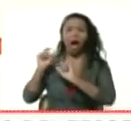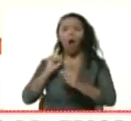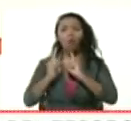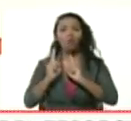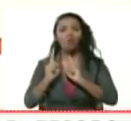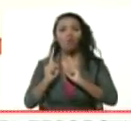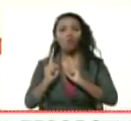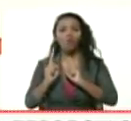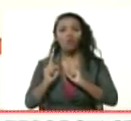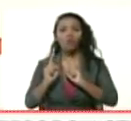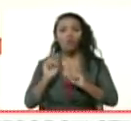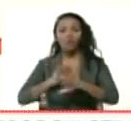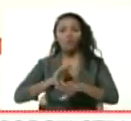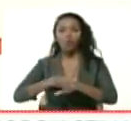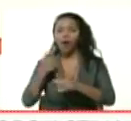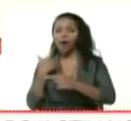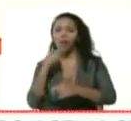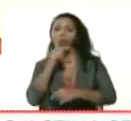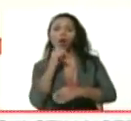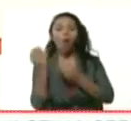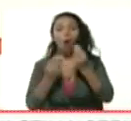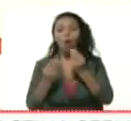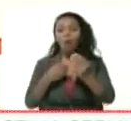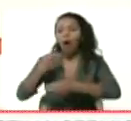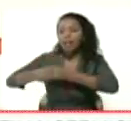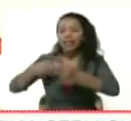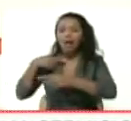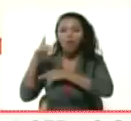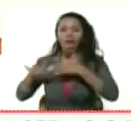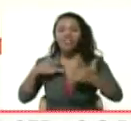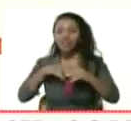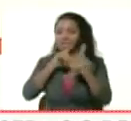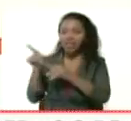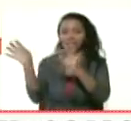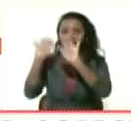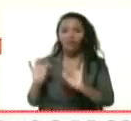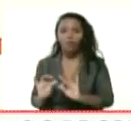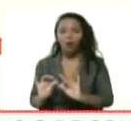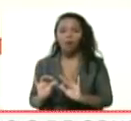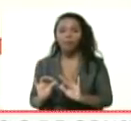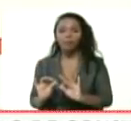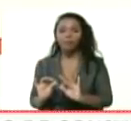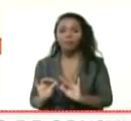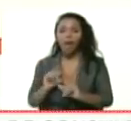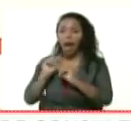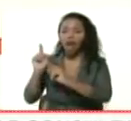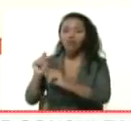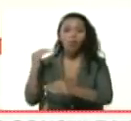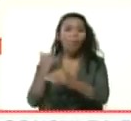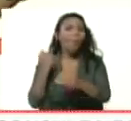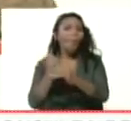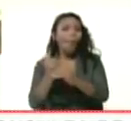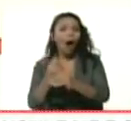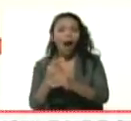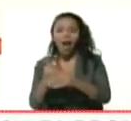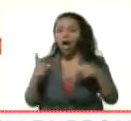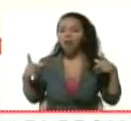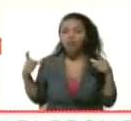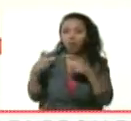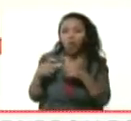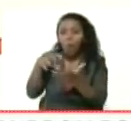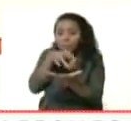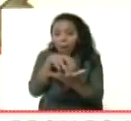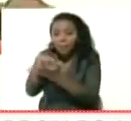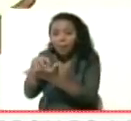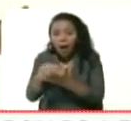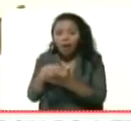no tienen cómo hacer un evento de esa naturaleza. Ellos se reúnen las cúpulas en Davos